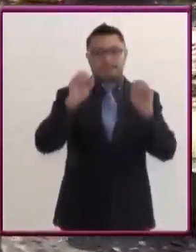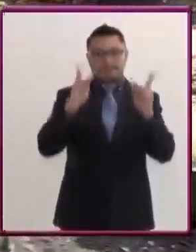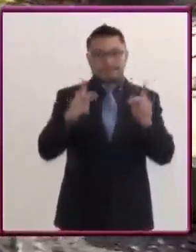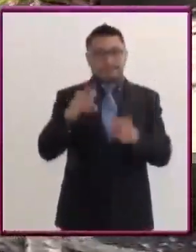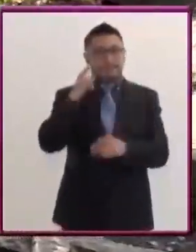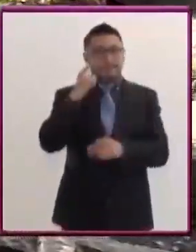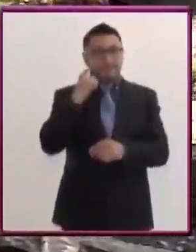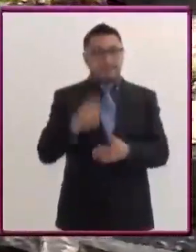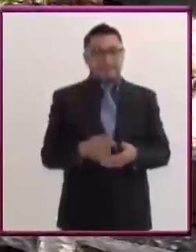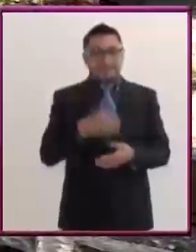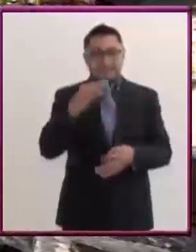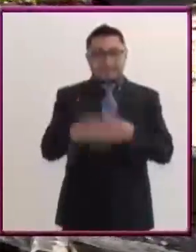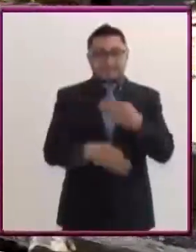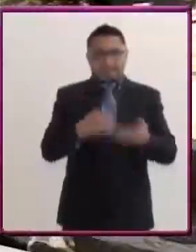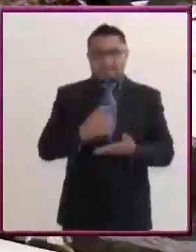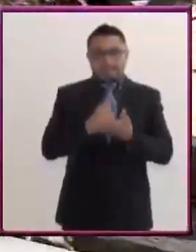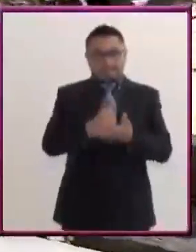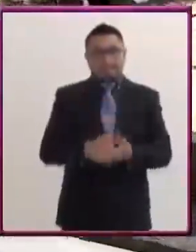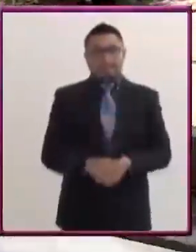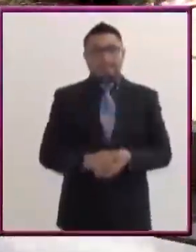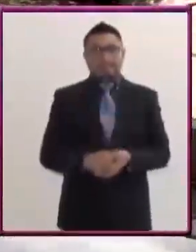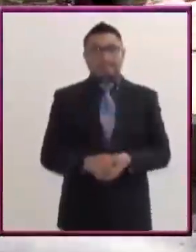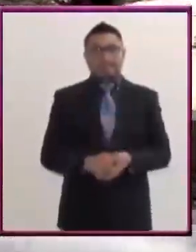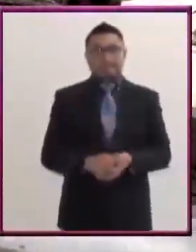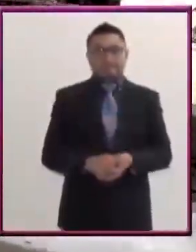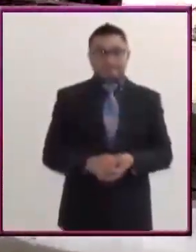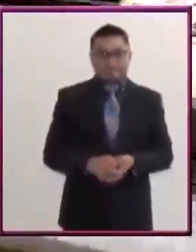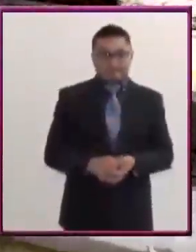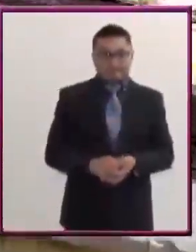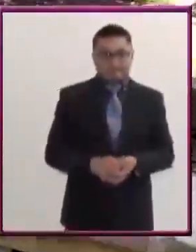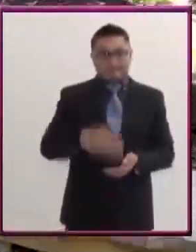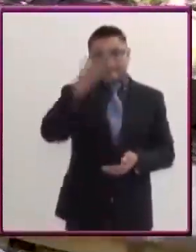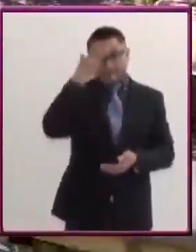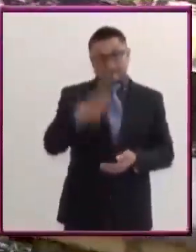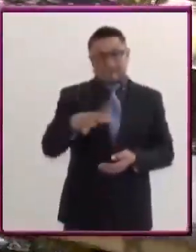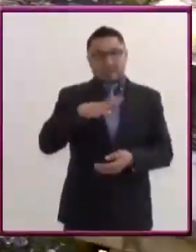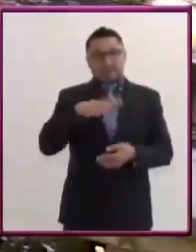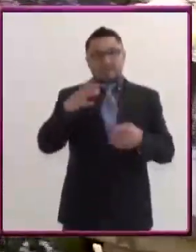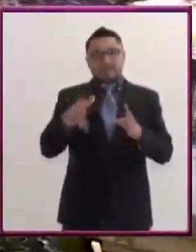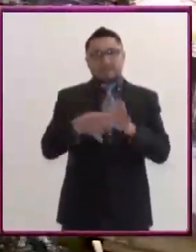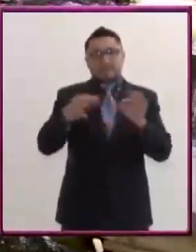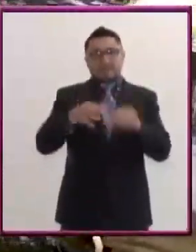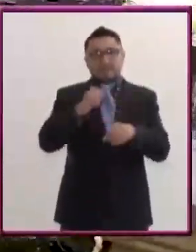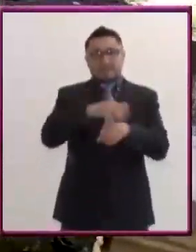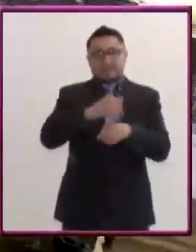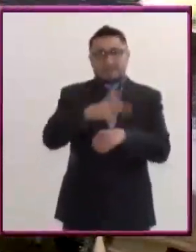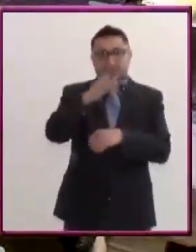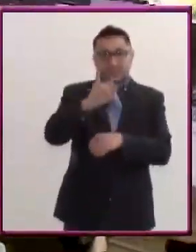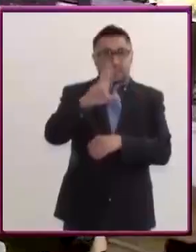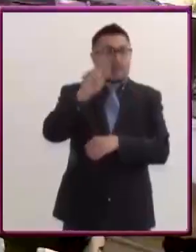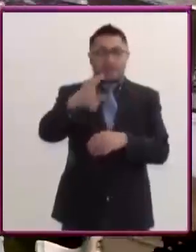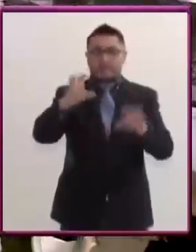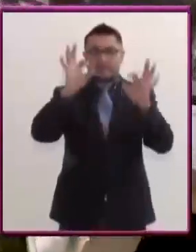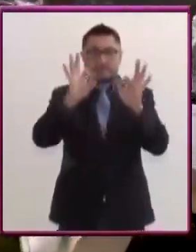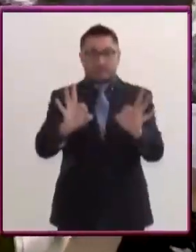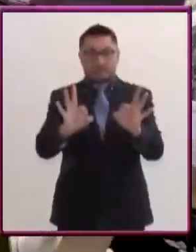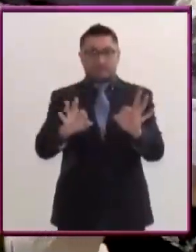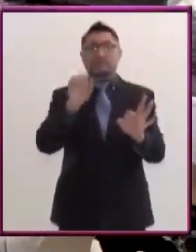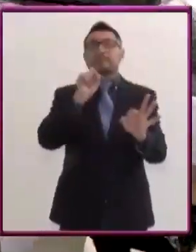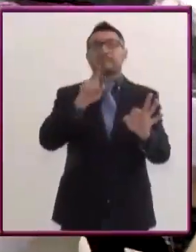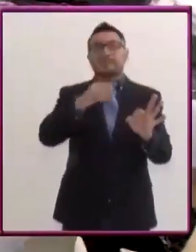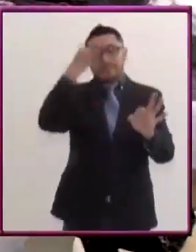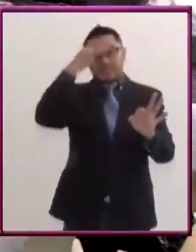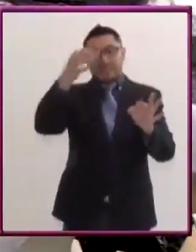Ok, ahí te va. Todo sea por un pie. Venga. Mira, por un lado sabemos que la expresión decimal de pi no es exacta.